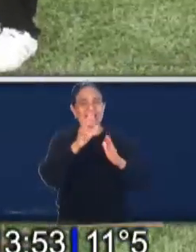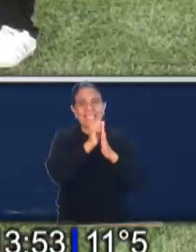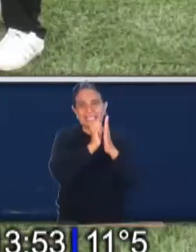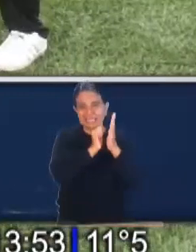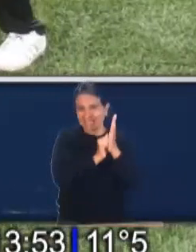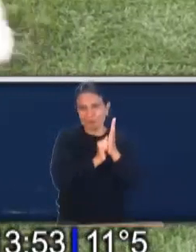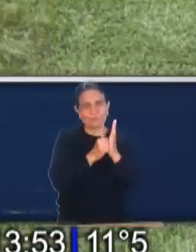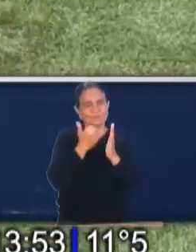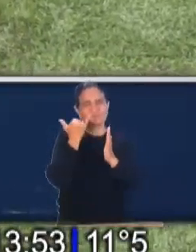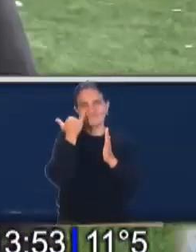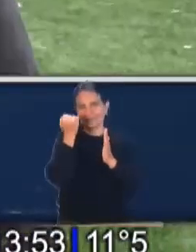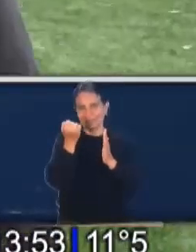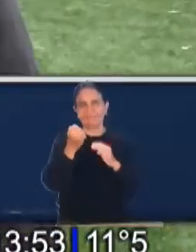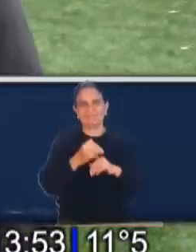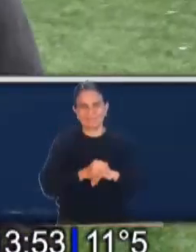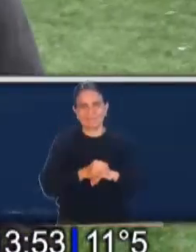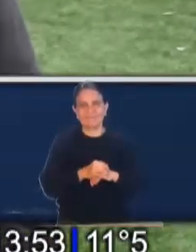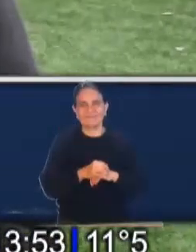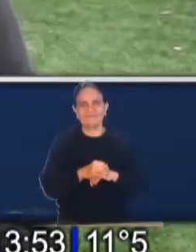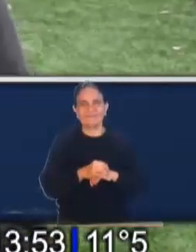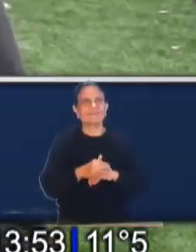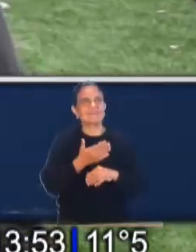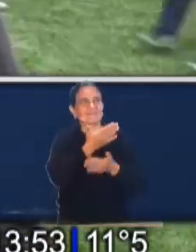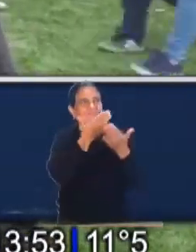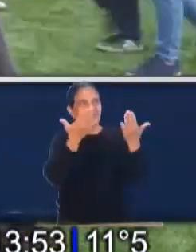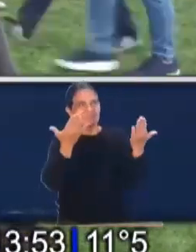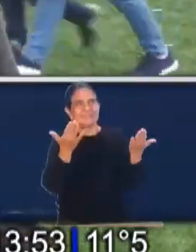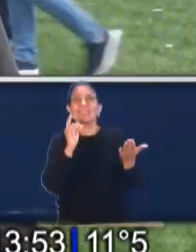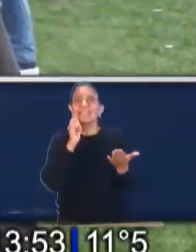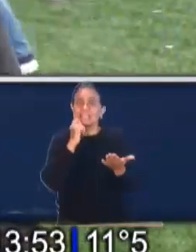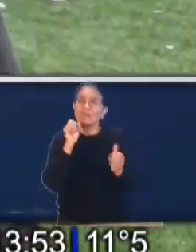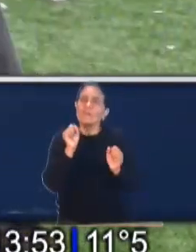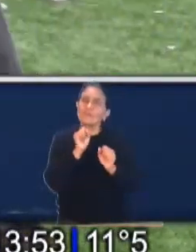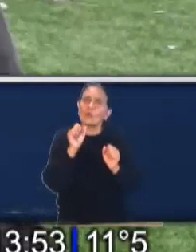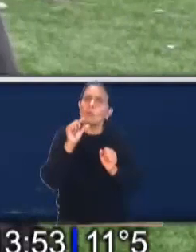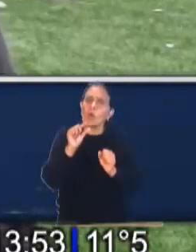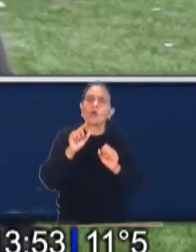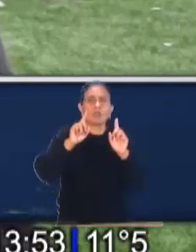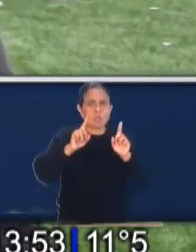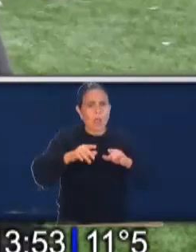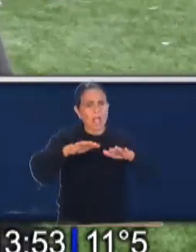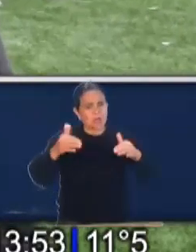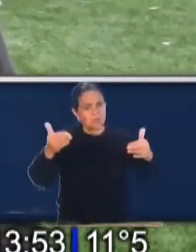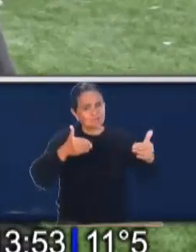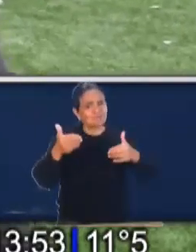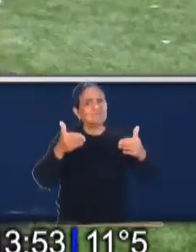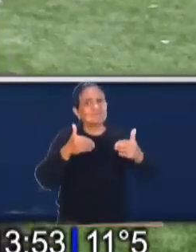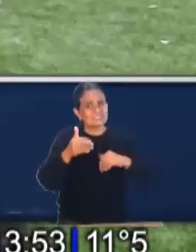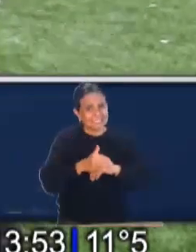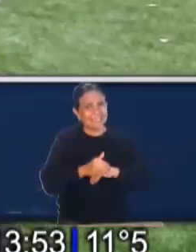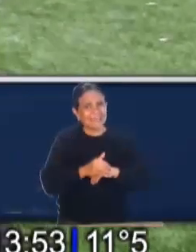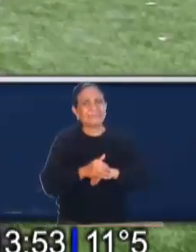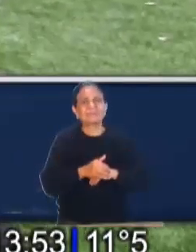asistencia. Por suerte nos está acompañando el tiempo. Hoy un poquito frío, pero la gente y los chicos han venido a las escuelas. Así que